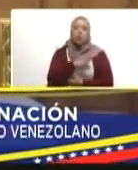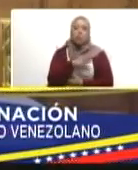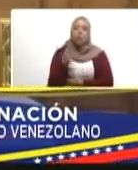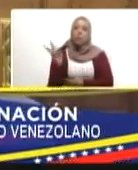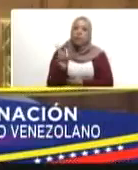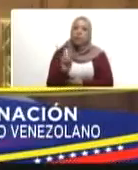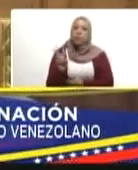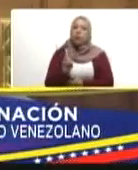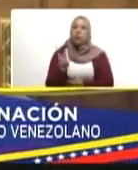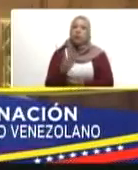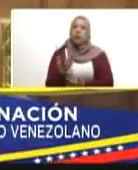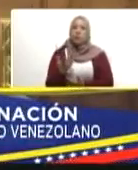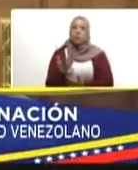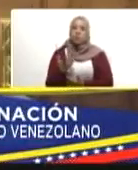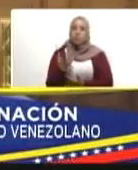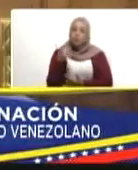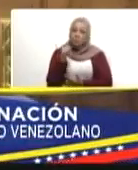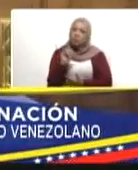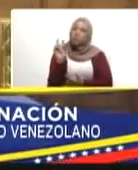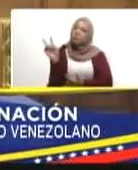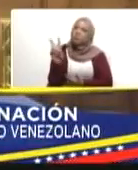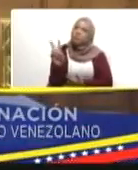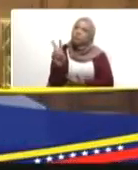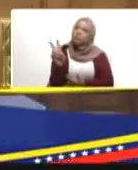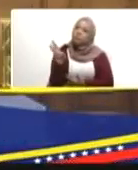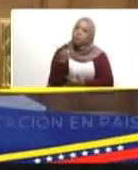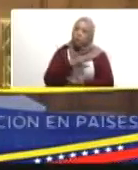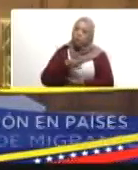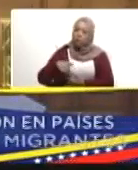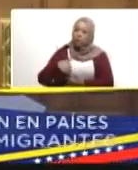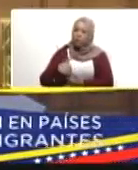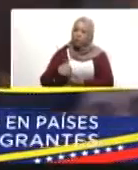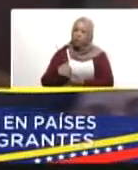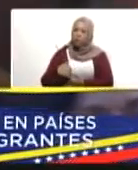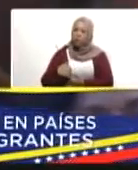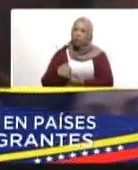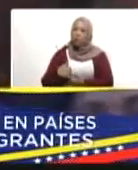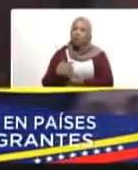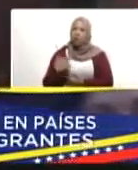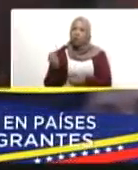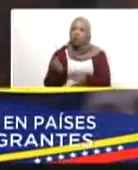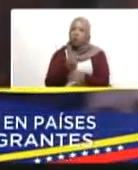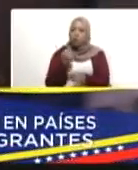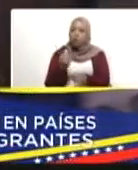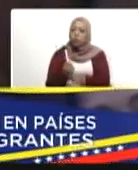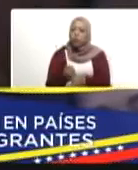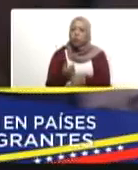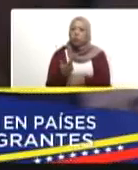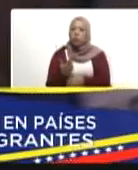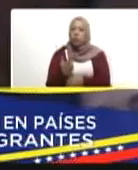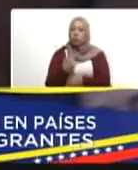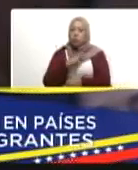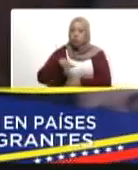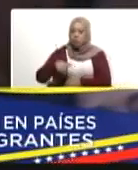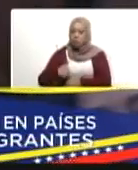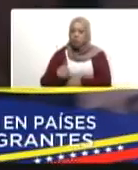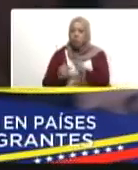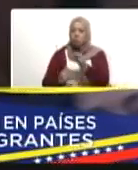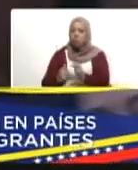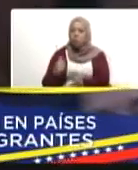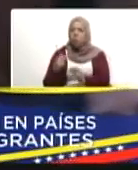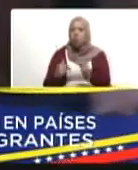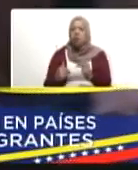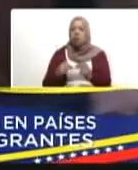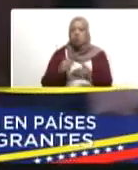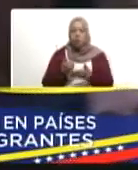ustedes este país no es de nadie de nosotros Nosotros somos transitorios nosotros estamos construyendo un país